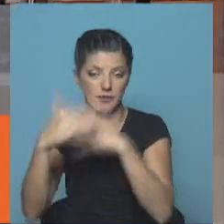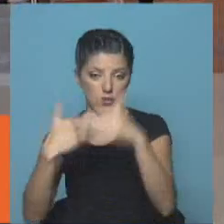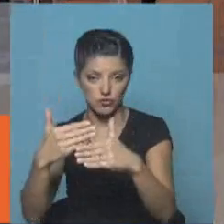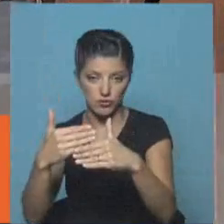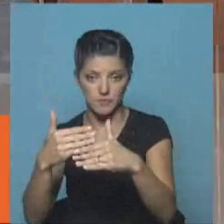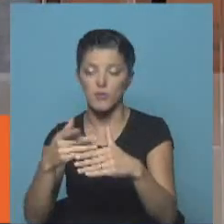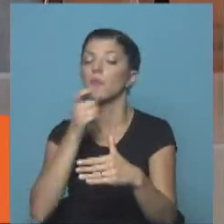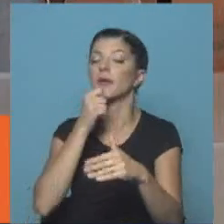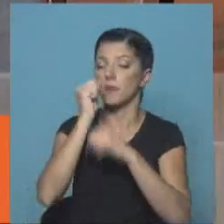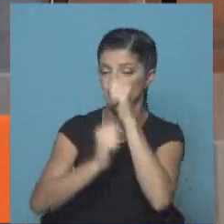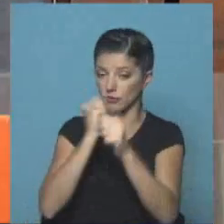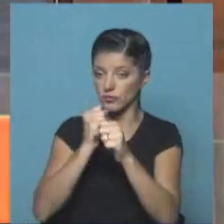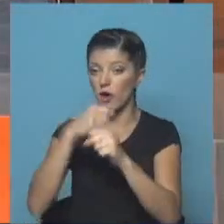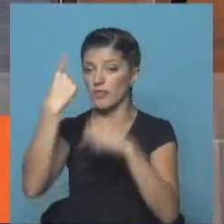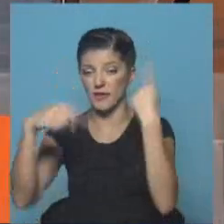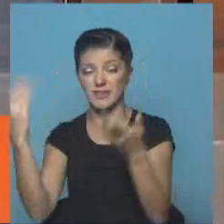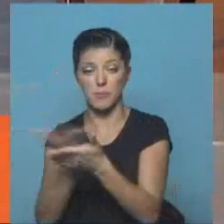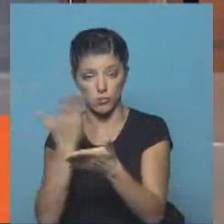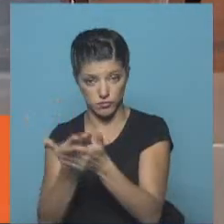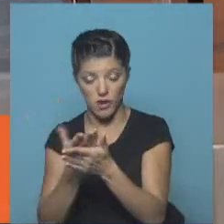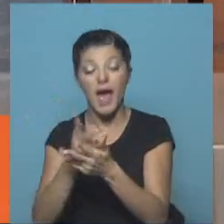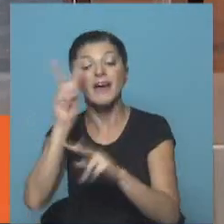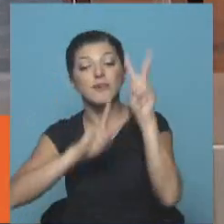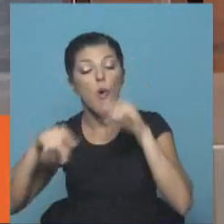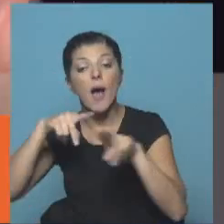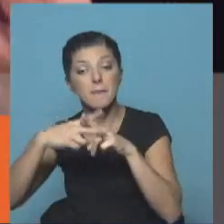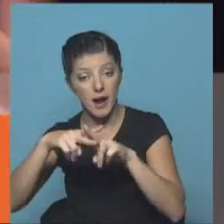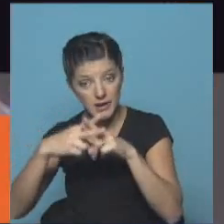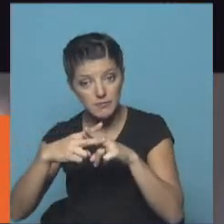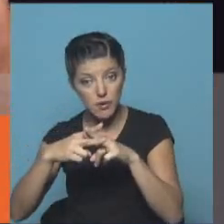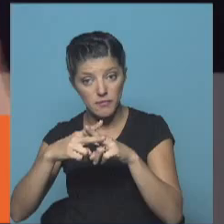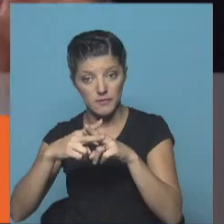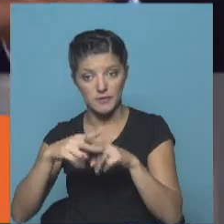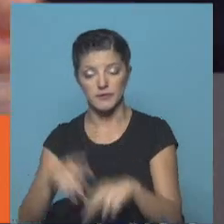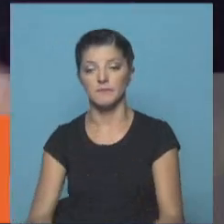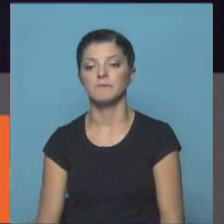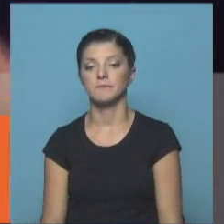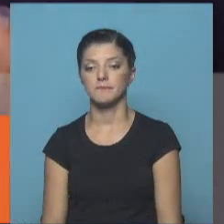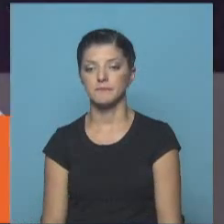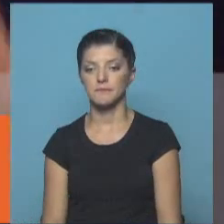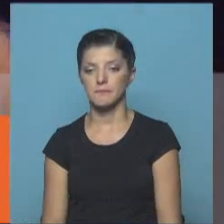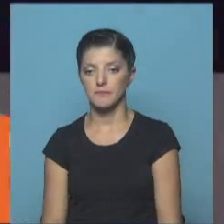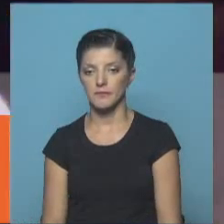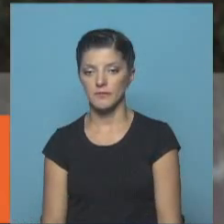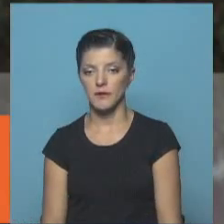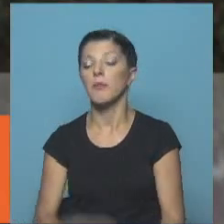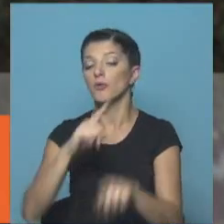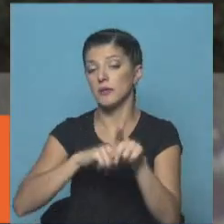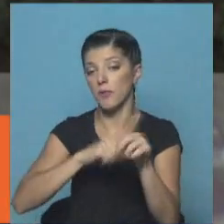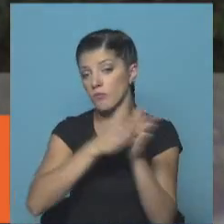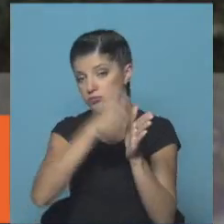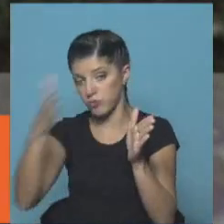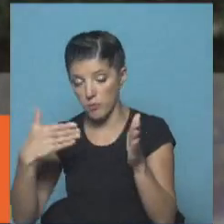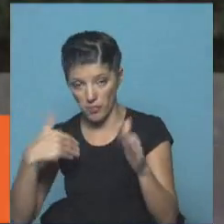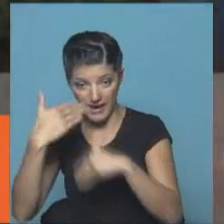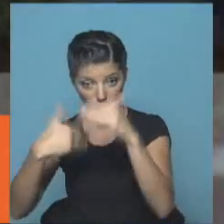las industrias con productividades distintas, ¿no? Buscar mecanismos para que se permita un oxígeno, digamos, un periodo de tiempo para poder recuperar